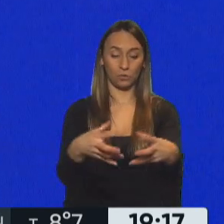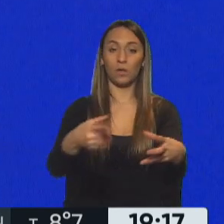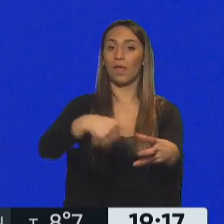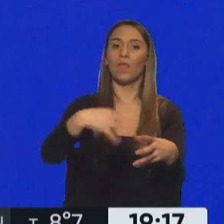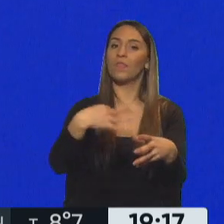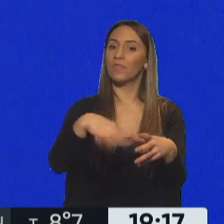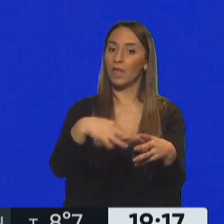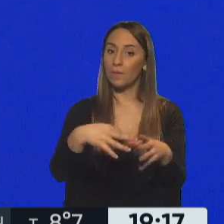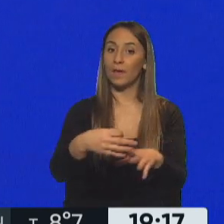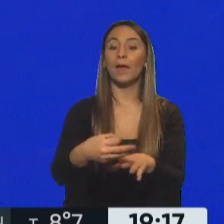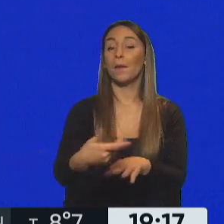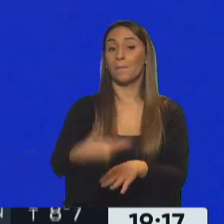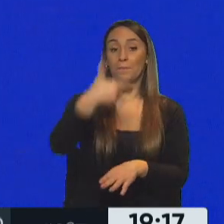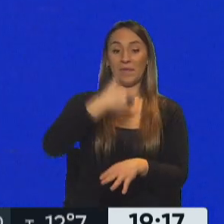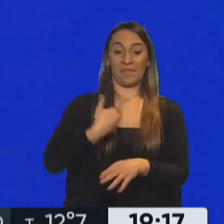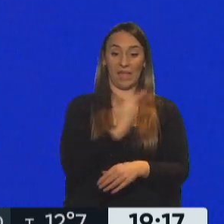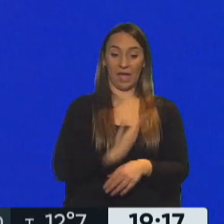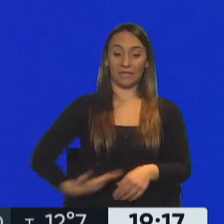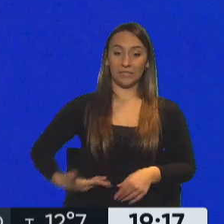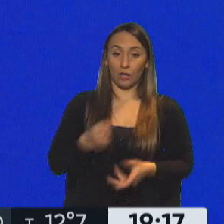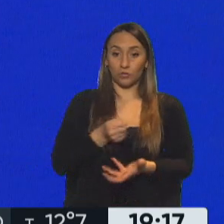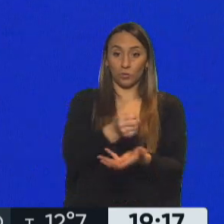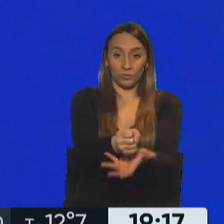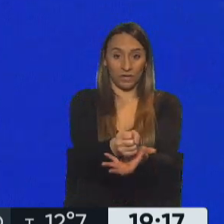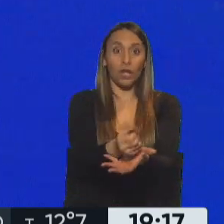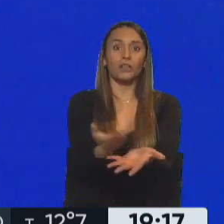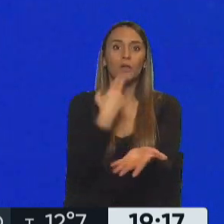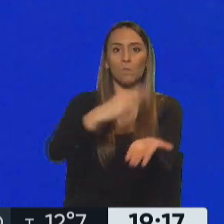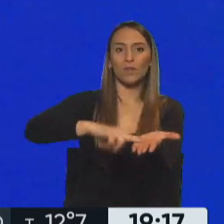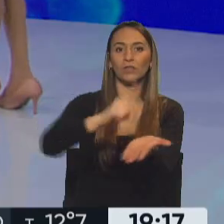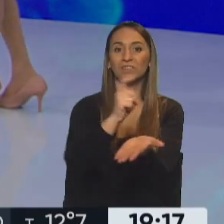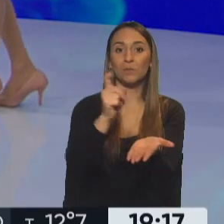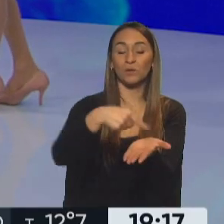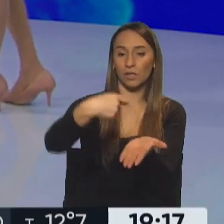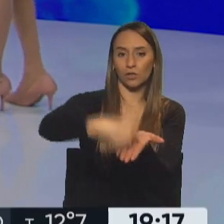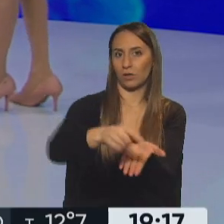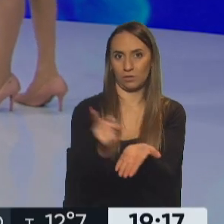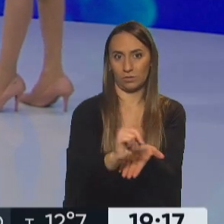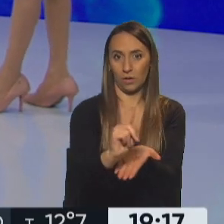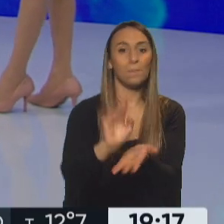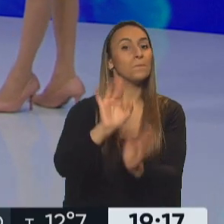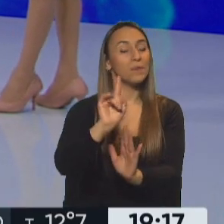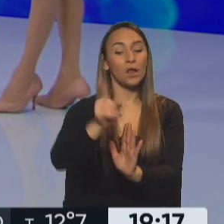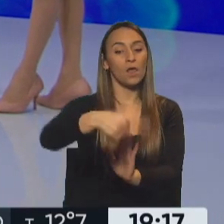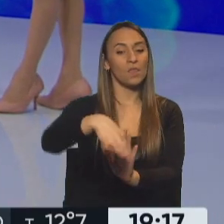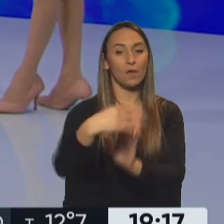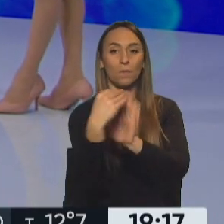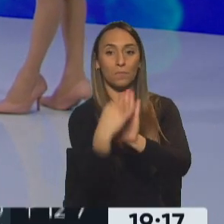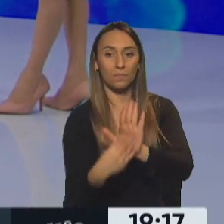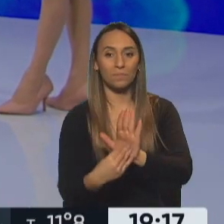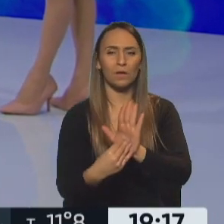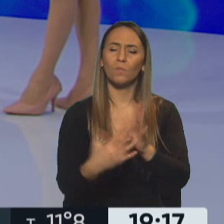subsidio por parte del Estado para no tener que pagar la tarifa plena. Atención, ¿sí?, con esto. Es decir, entonces, subsidio a demanda. Pero comenzaron a aparecer